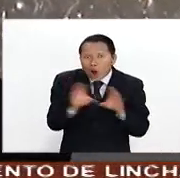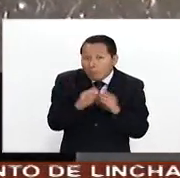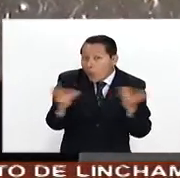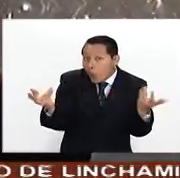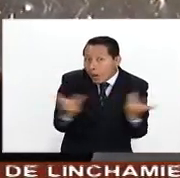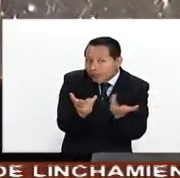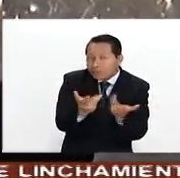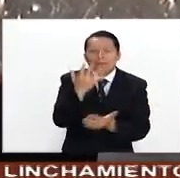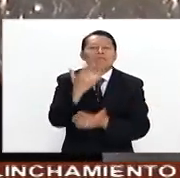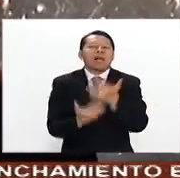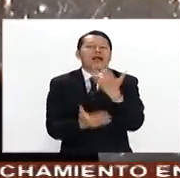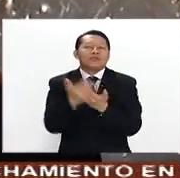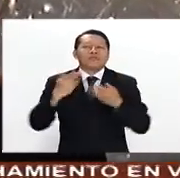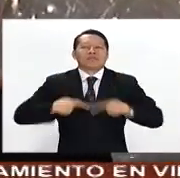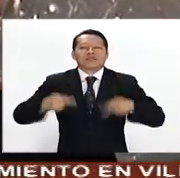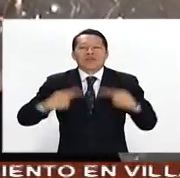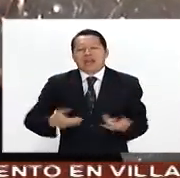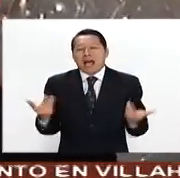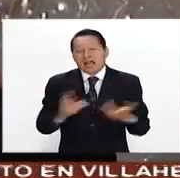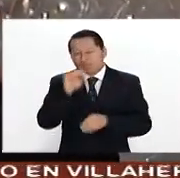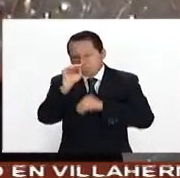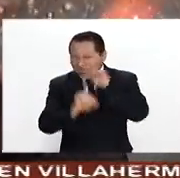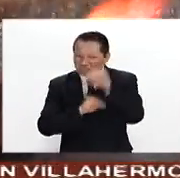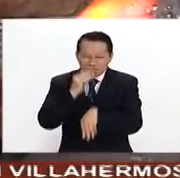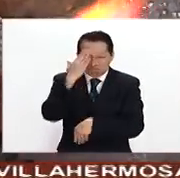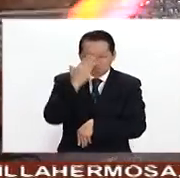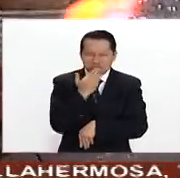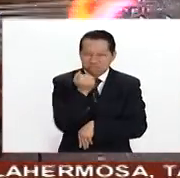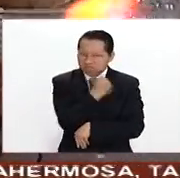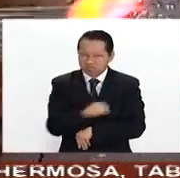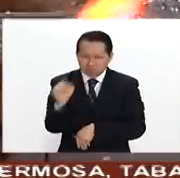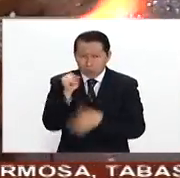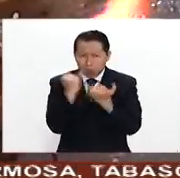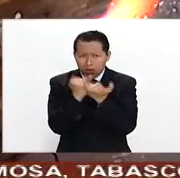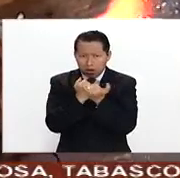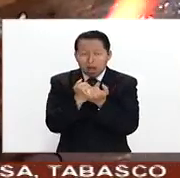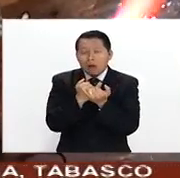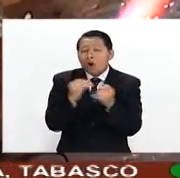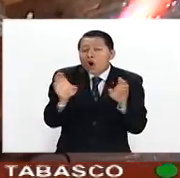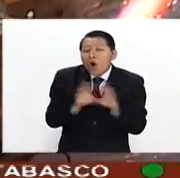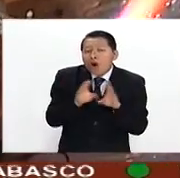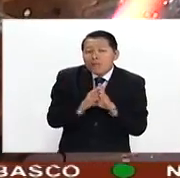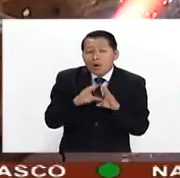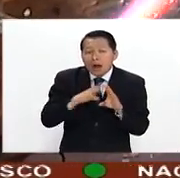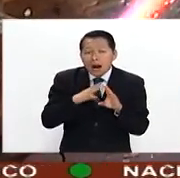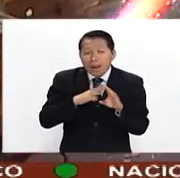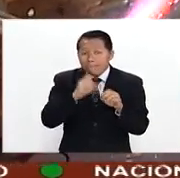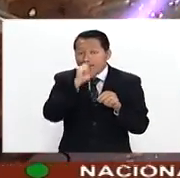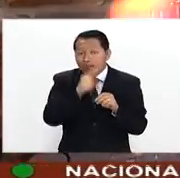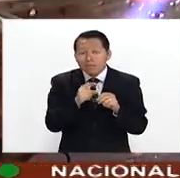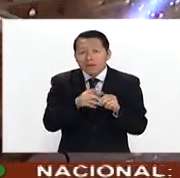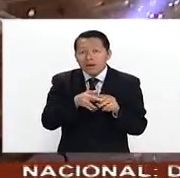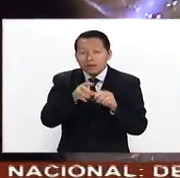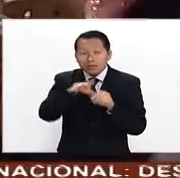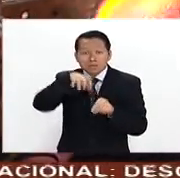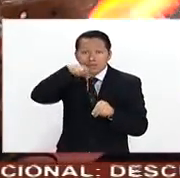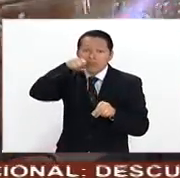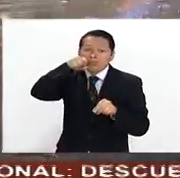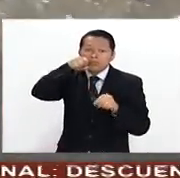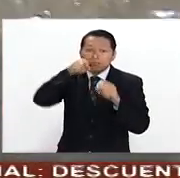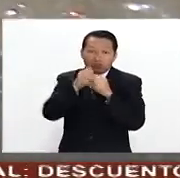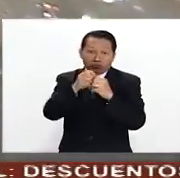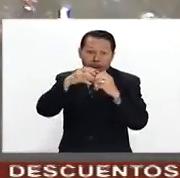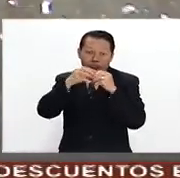artesanos que forjan con habilidad las esferas. El proceso comienza con el aire de una exhalación en un tubo de